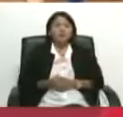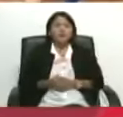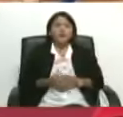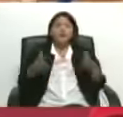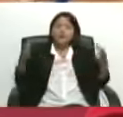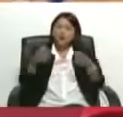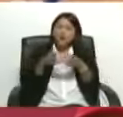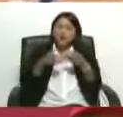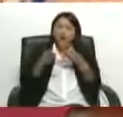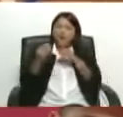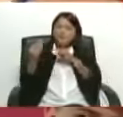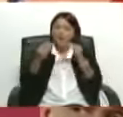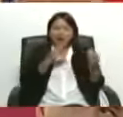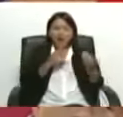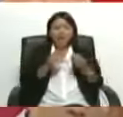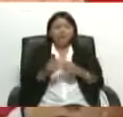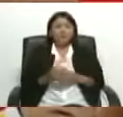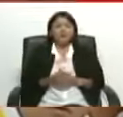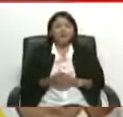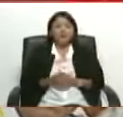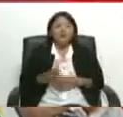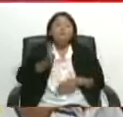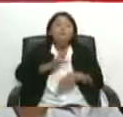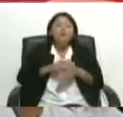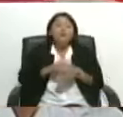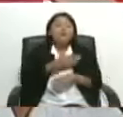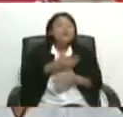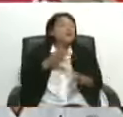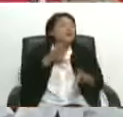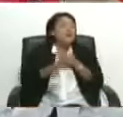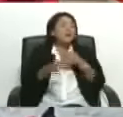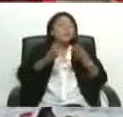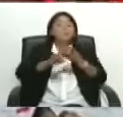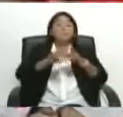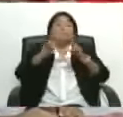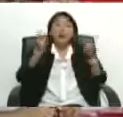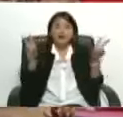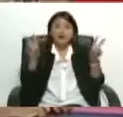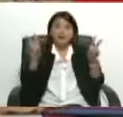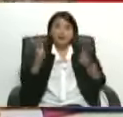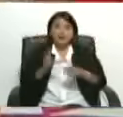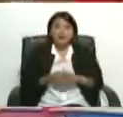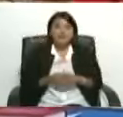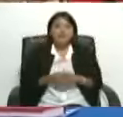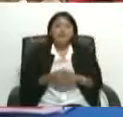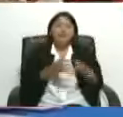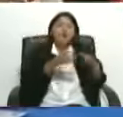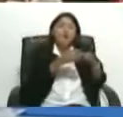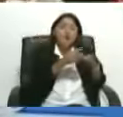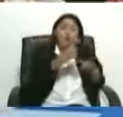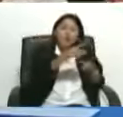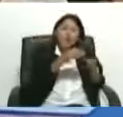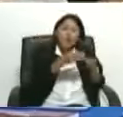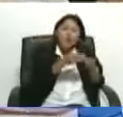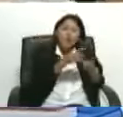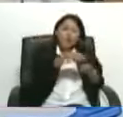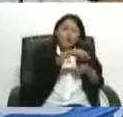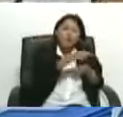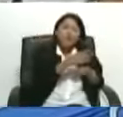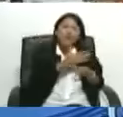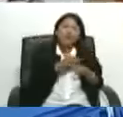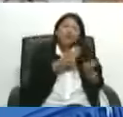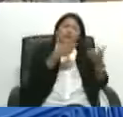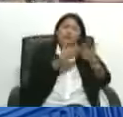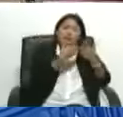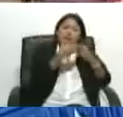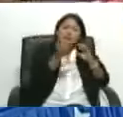reunidos, hablaron, este pueblo lo que quiere es paz, sin embargo hay un grupo que quiere reeditar la violencia.